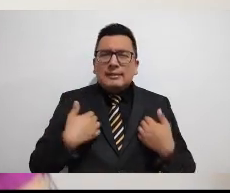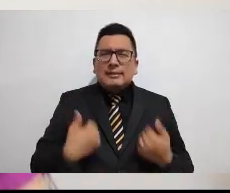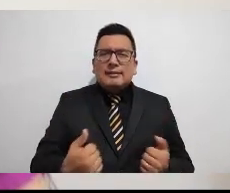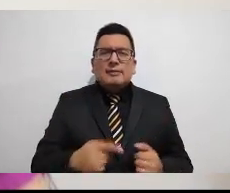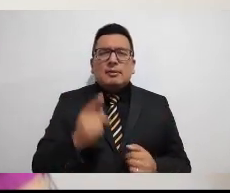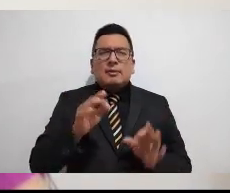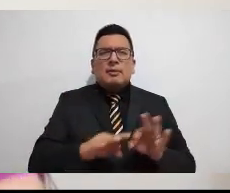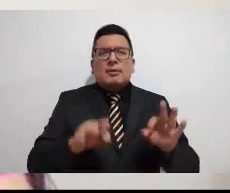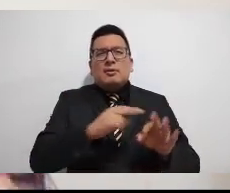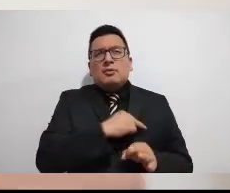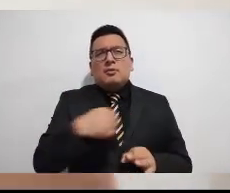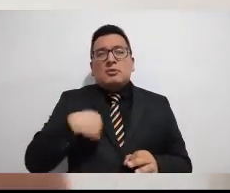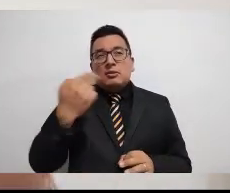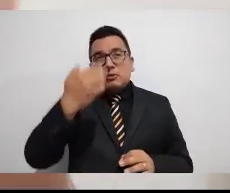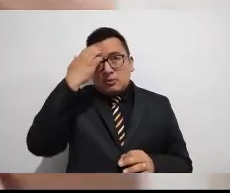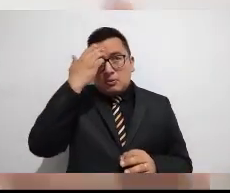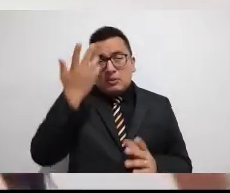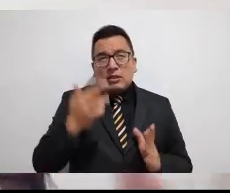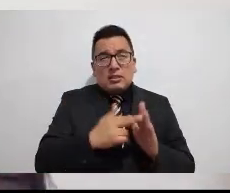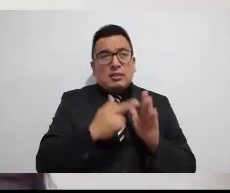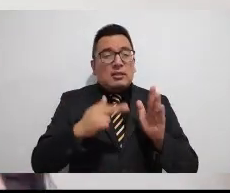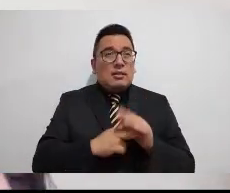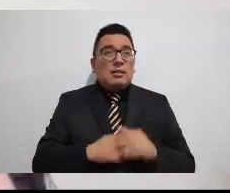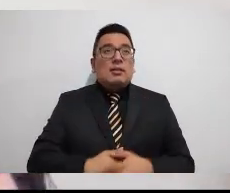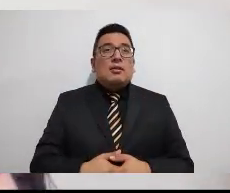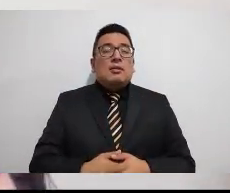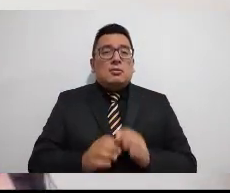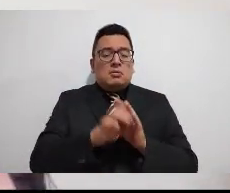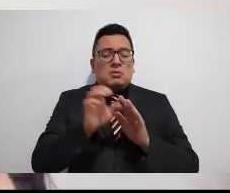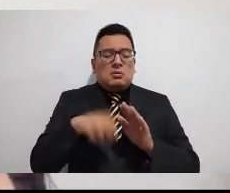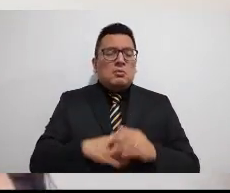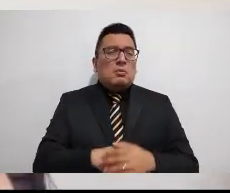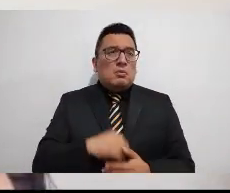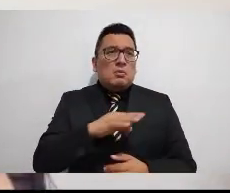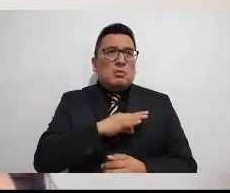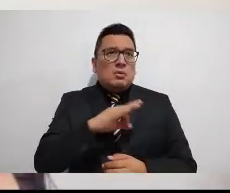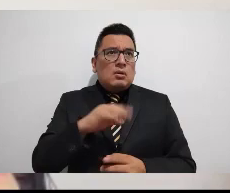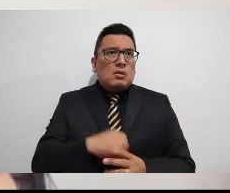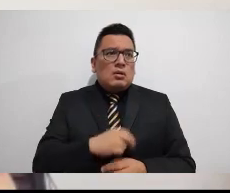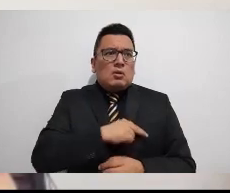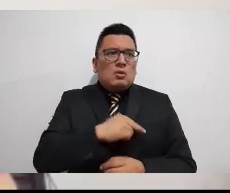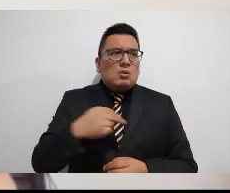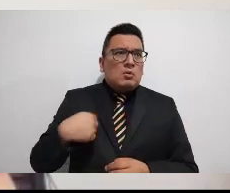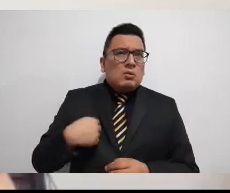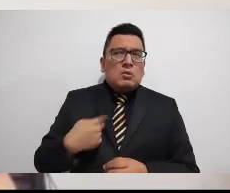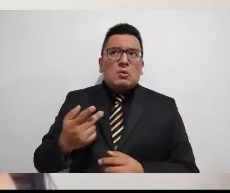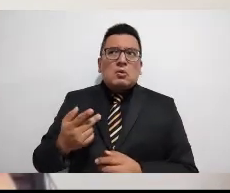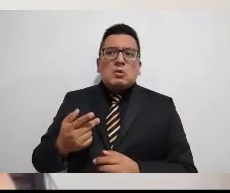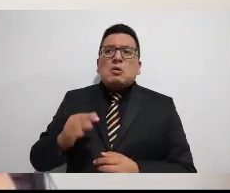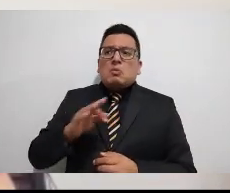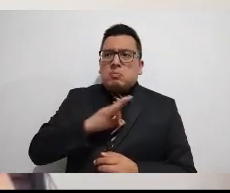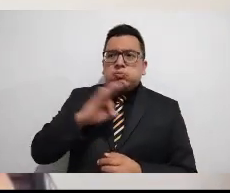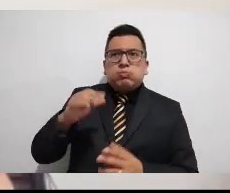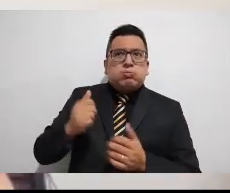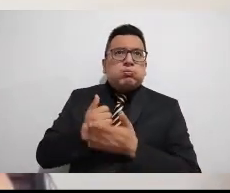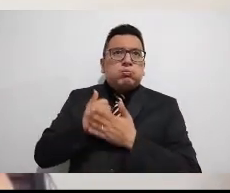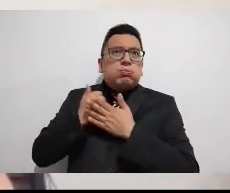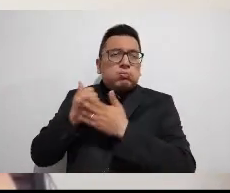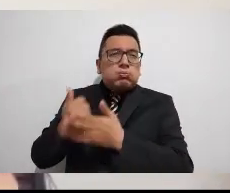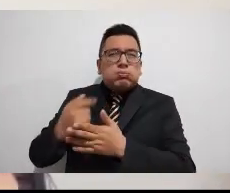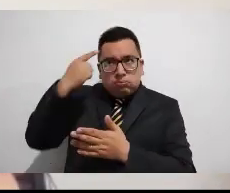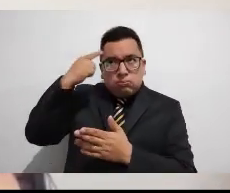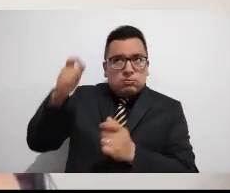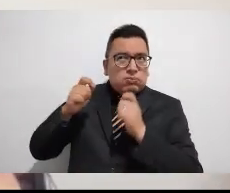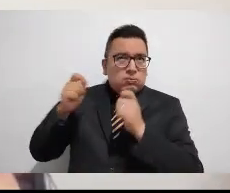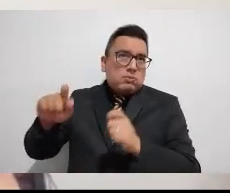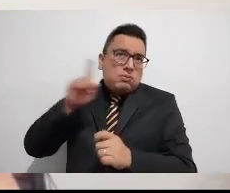Podemos producir que las compas lleguen al ejercicio del cargo, pero no podemos garantizar su protección en el ejercicio del cargo, que es lo que